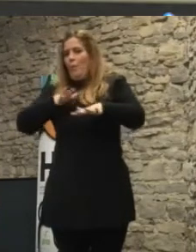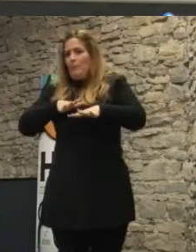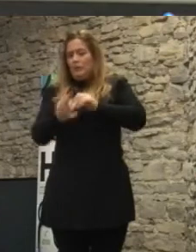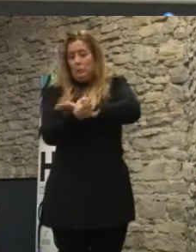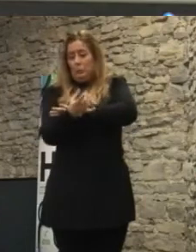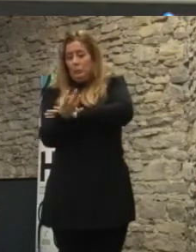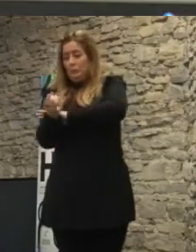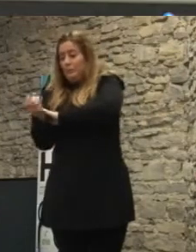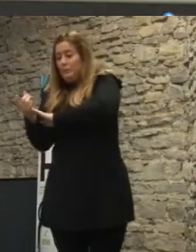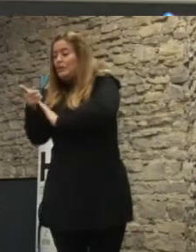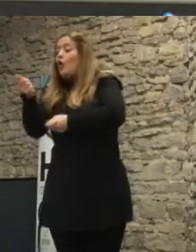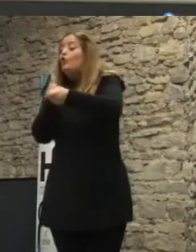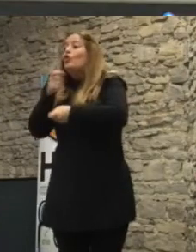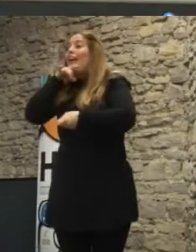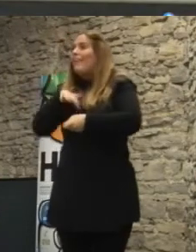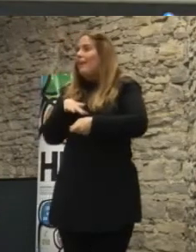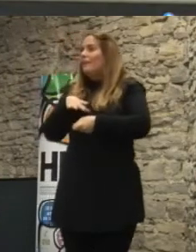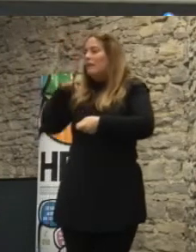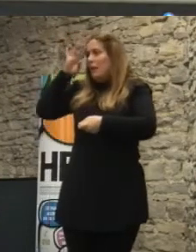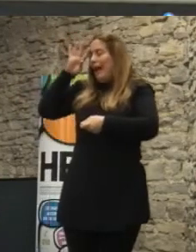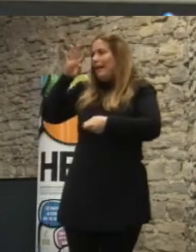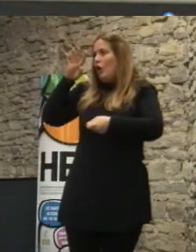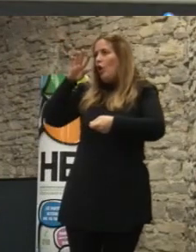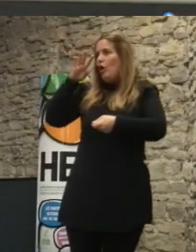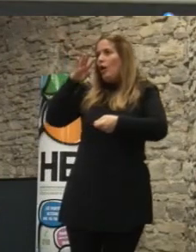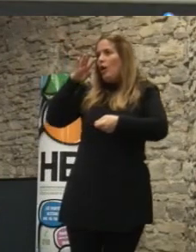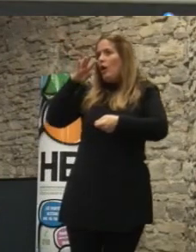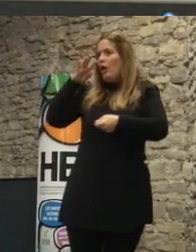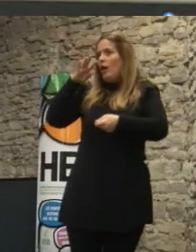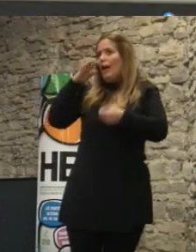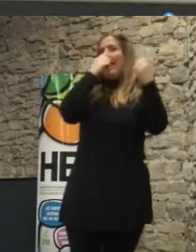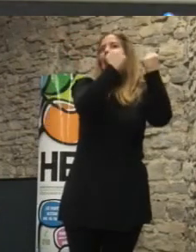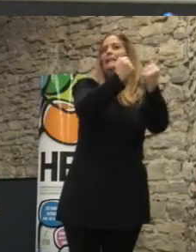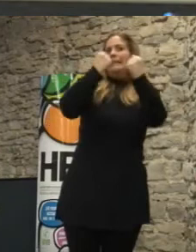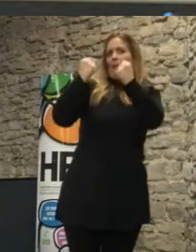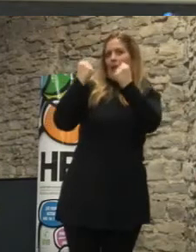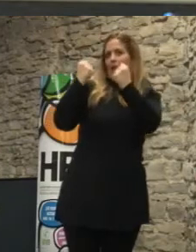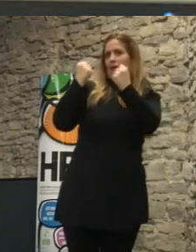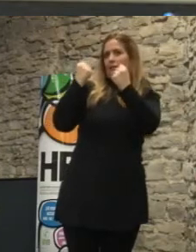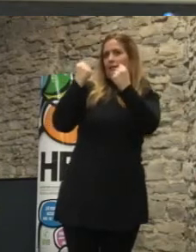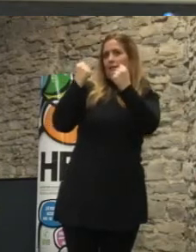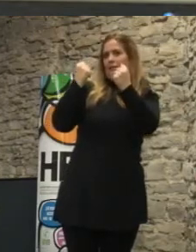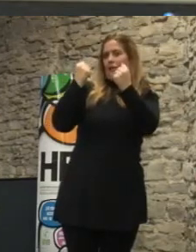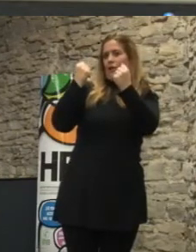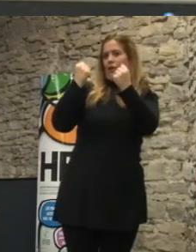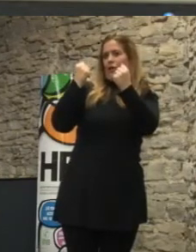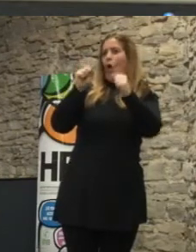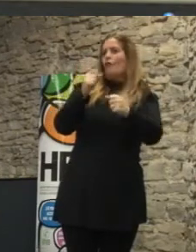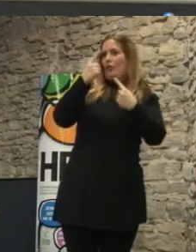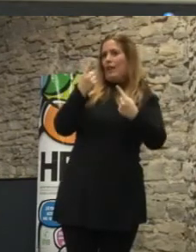fuerzas institucionales, ¿no? Las que pueden dar cuerpo a decir, bueno, ¿por qué no nos organizamos?